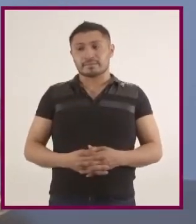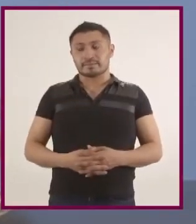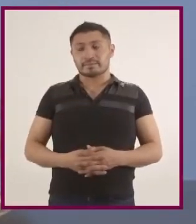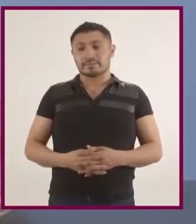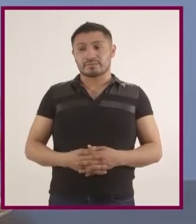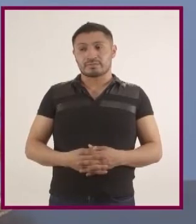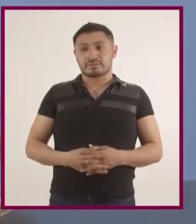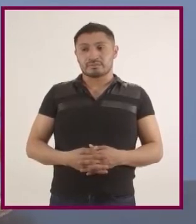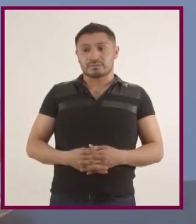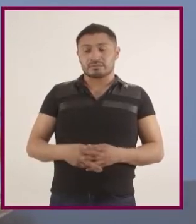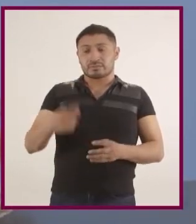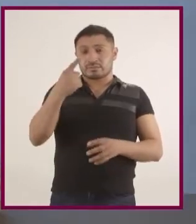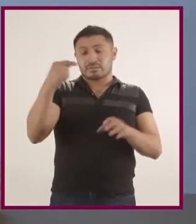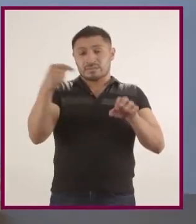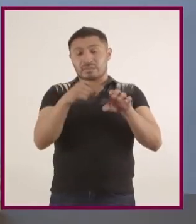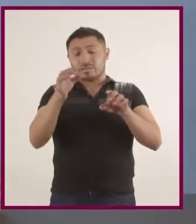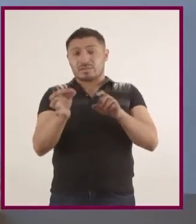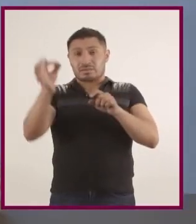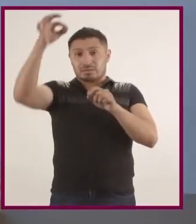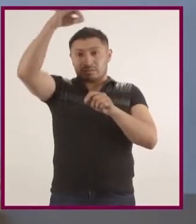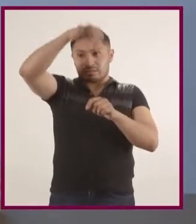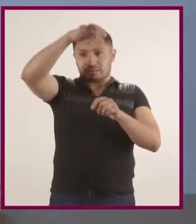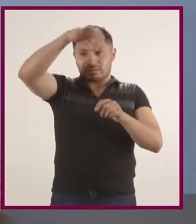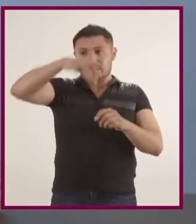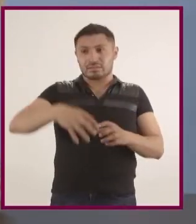lo agarramos de uno de los hoyitos